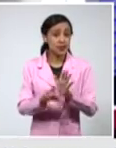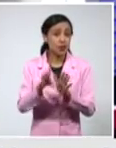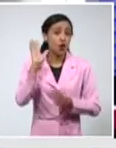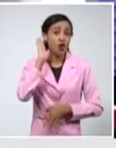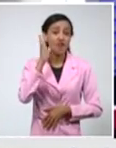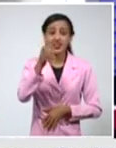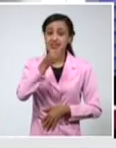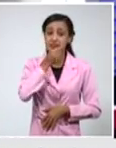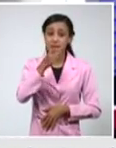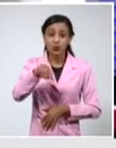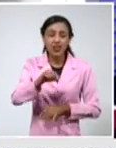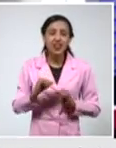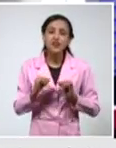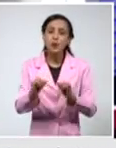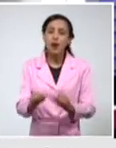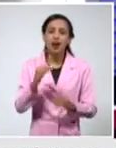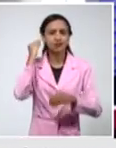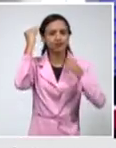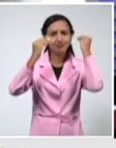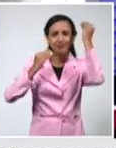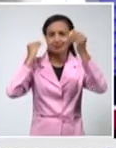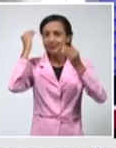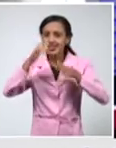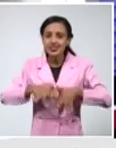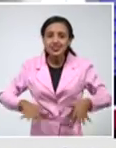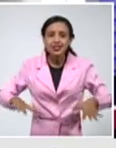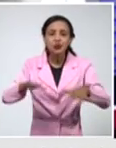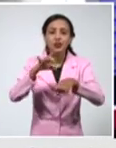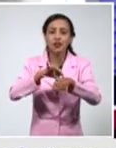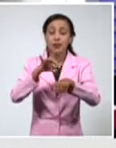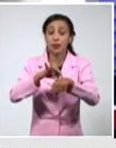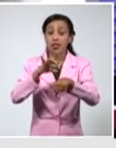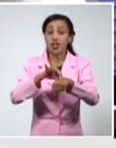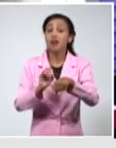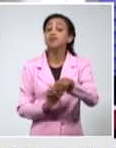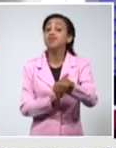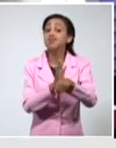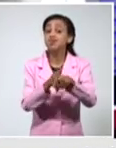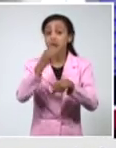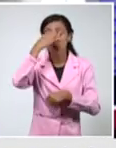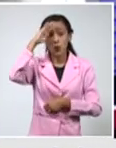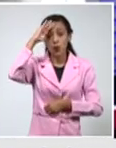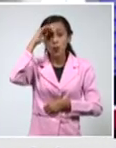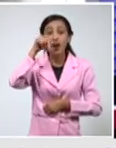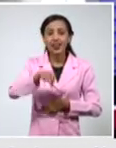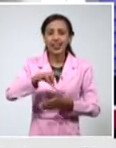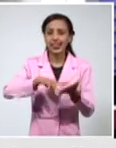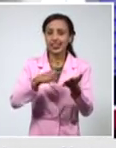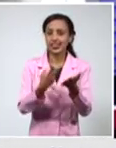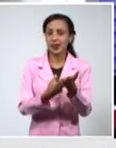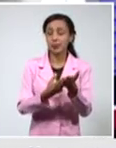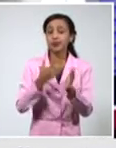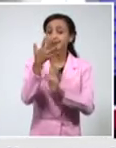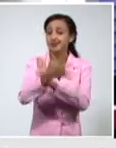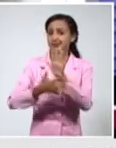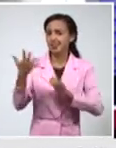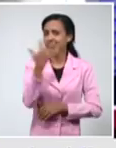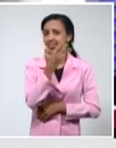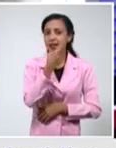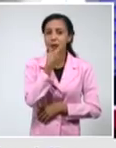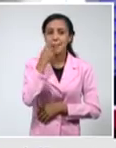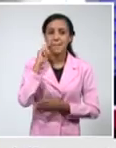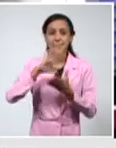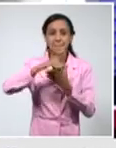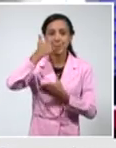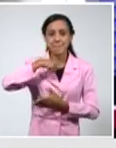el análisis sobre la situación epidemiológica en el país. Nos acompaña en este primer momento la intérprete de lengua de señas, Maciel